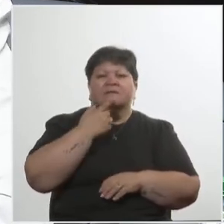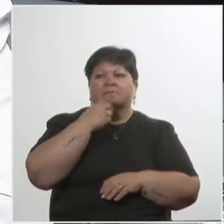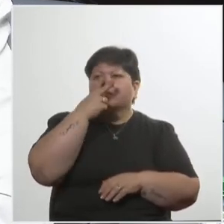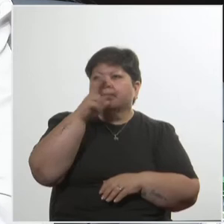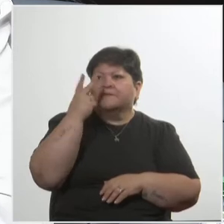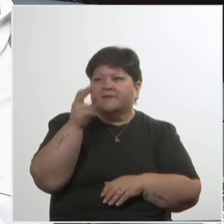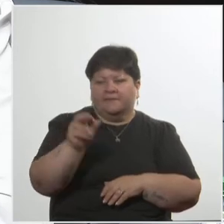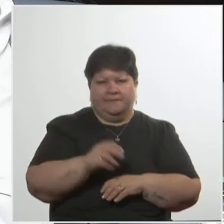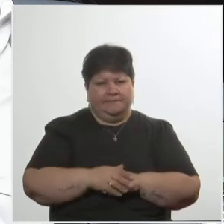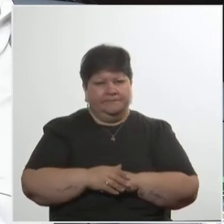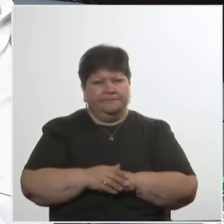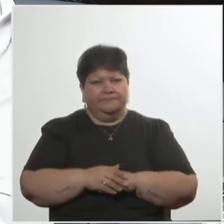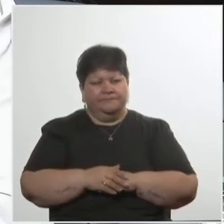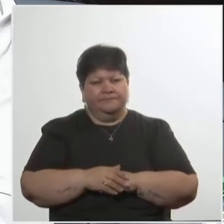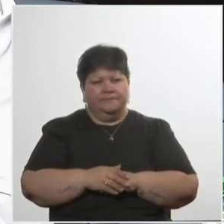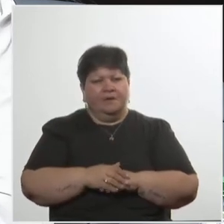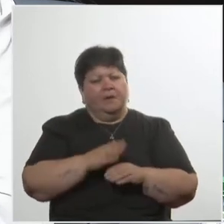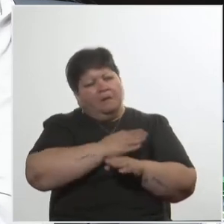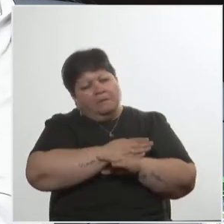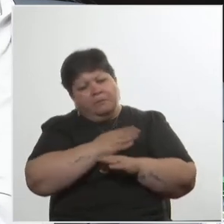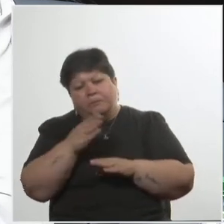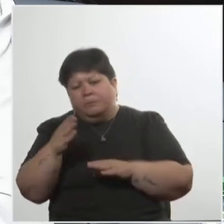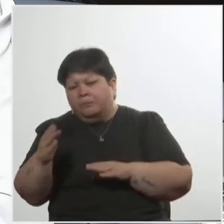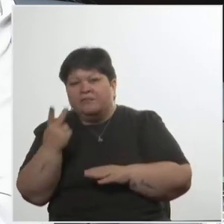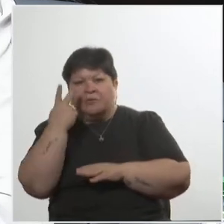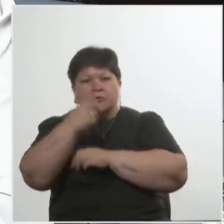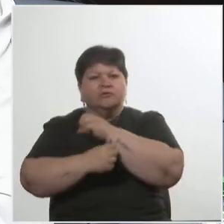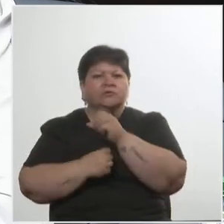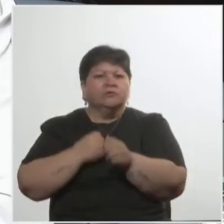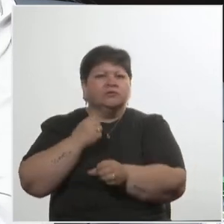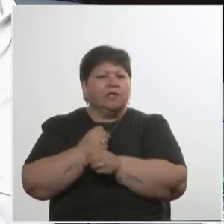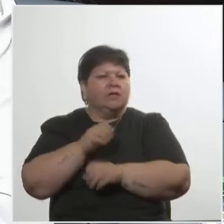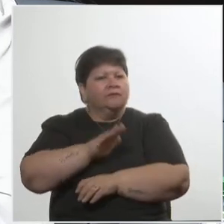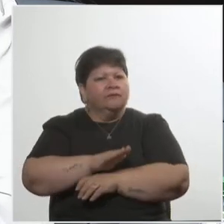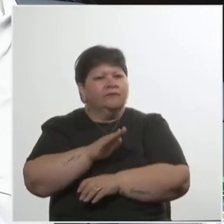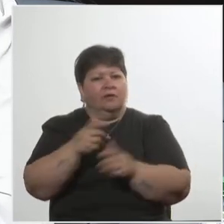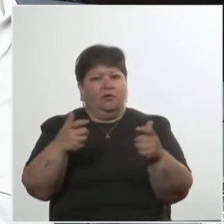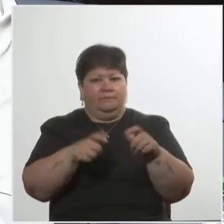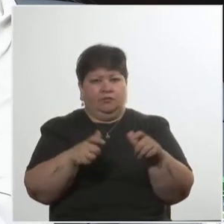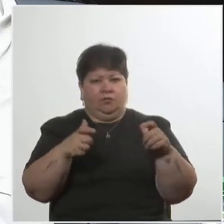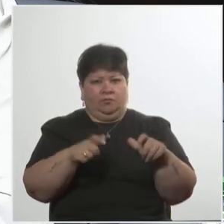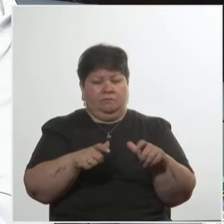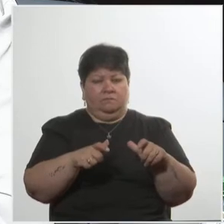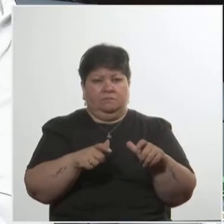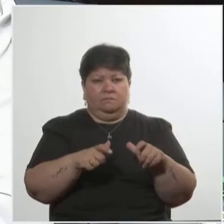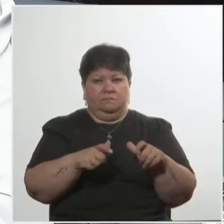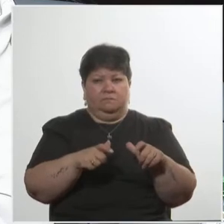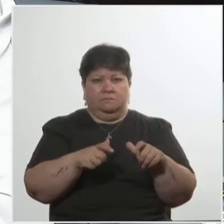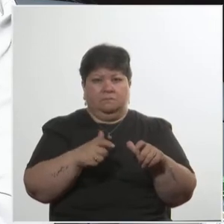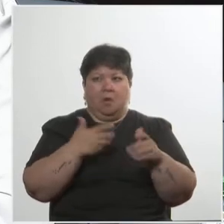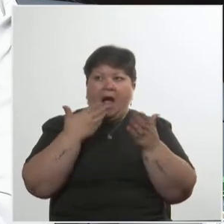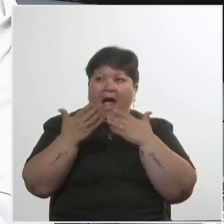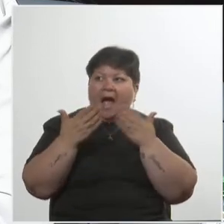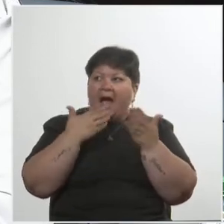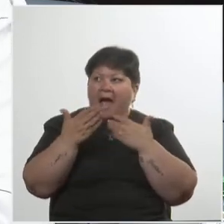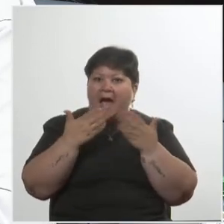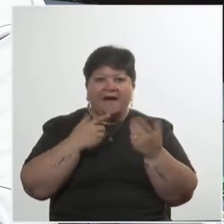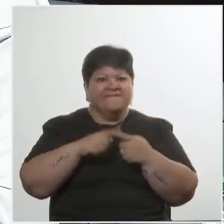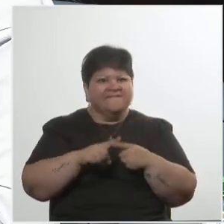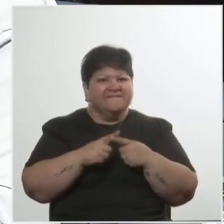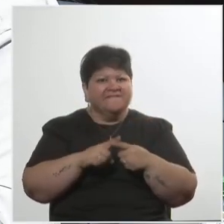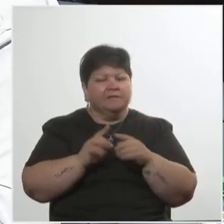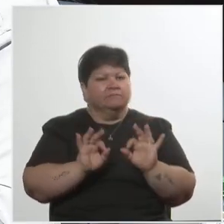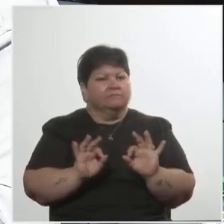20 y pasaron casi dos años estando allí en Comisión y no no salió trámite